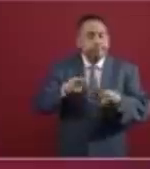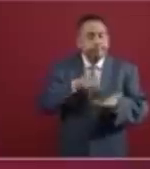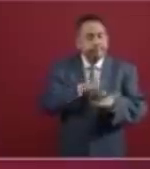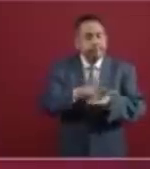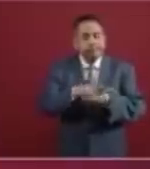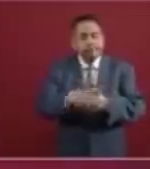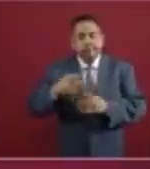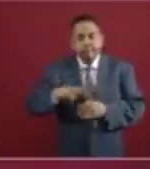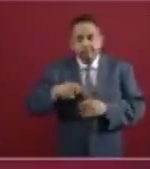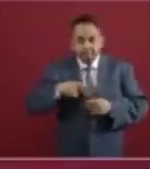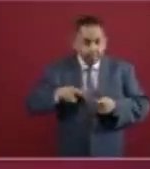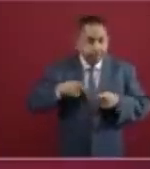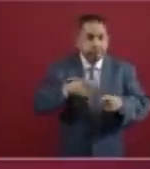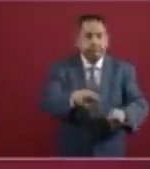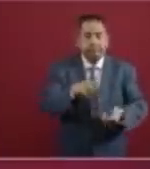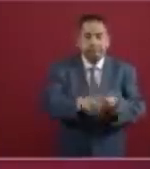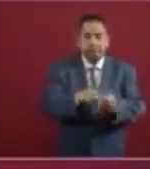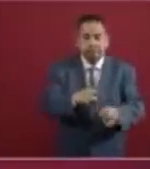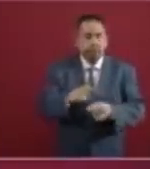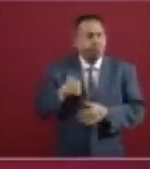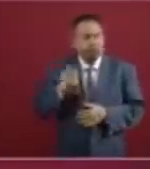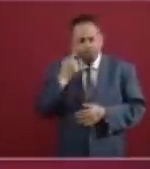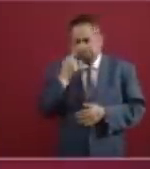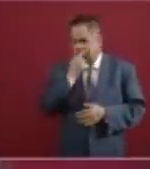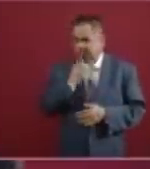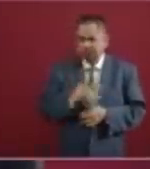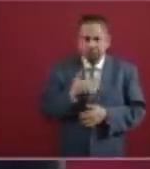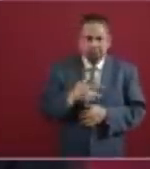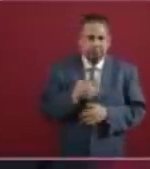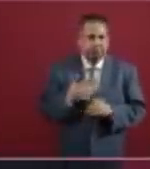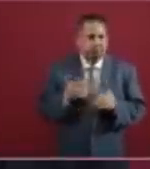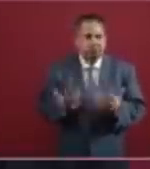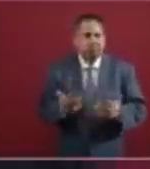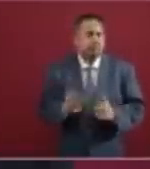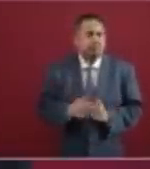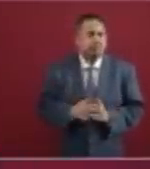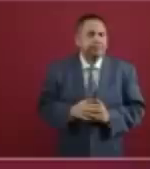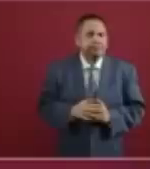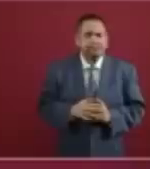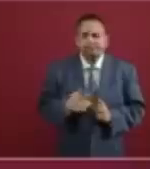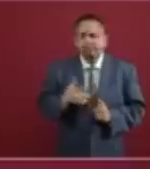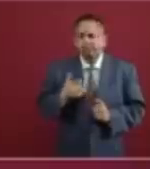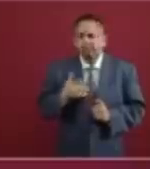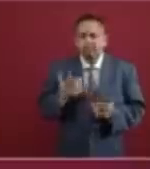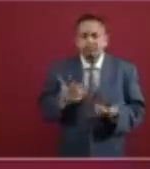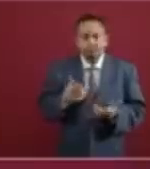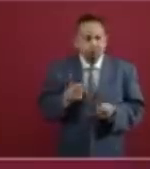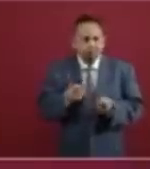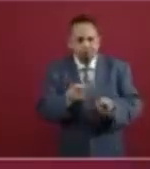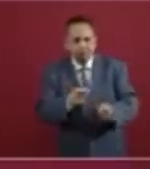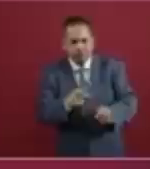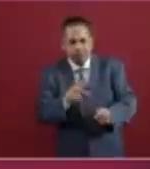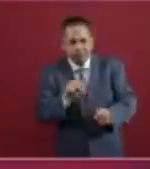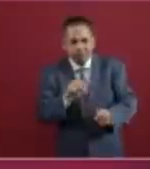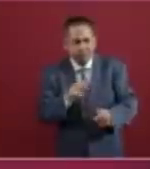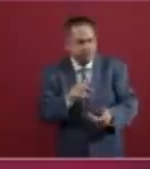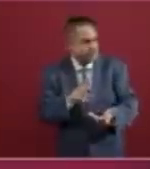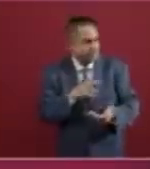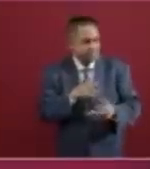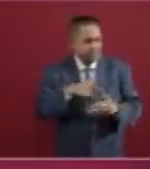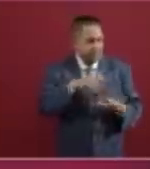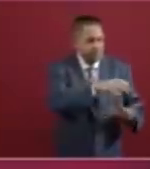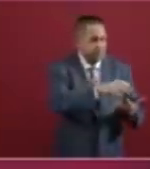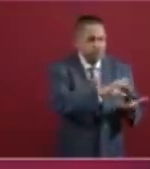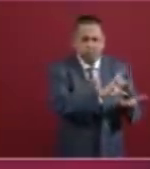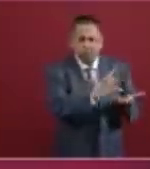gente. Sentimos que no les llegue el apoyo.